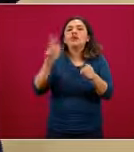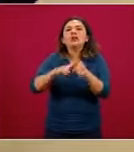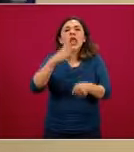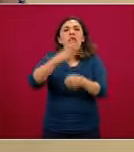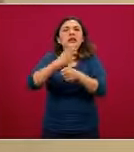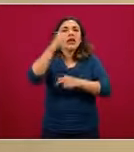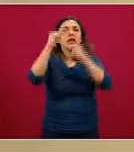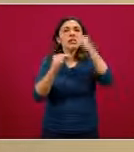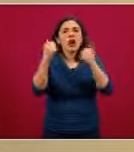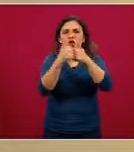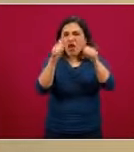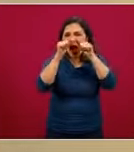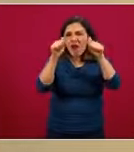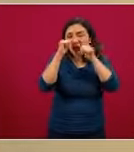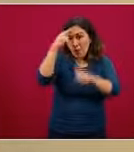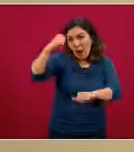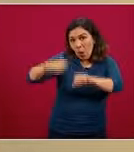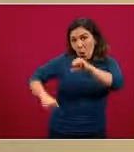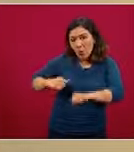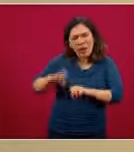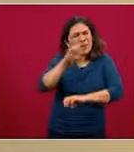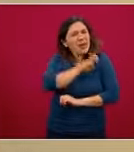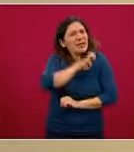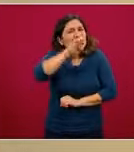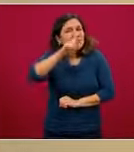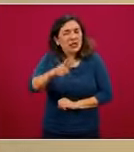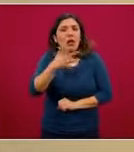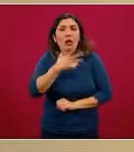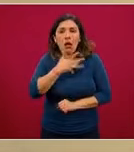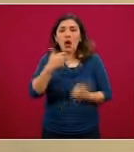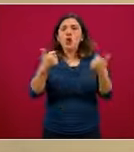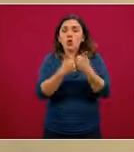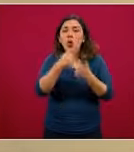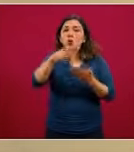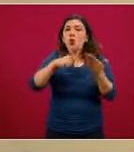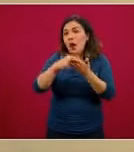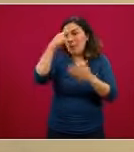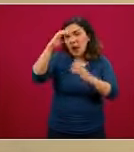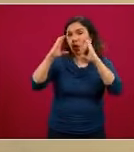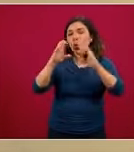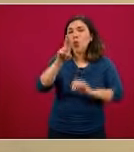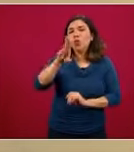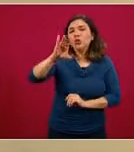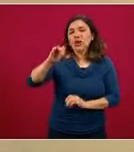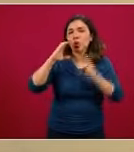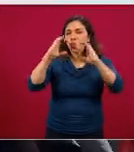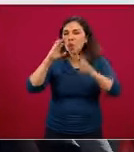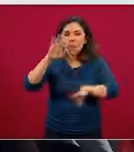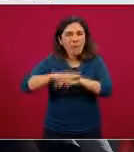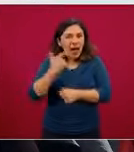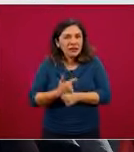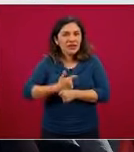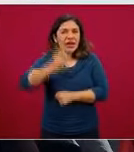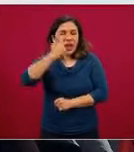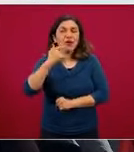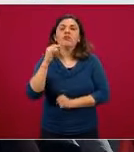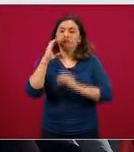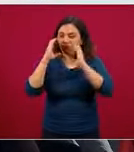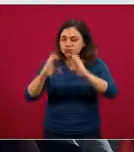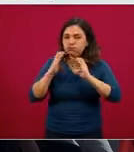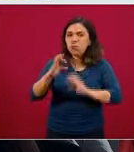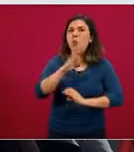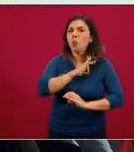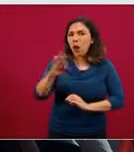atención quirúrgica especializada, tiene unidades de cuidado intensivo y por lo tanto ahí se puede